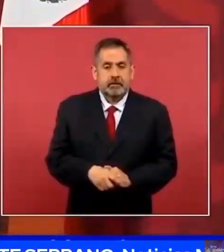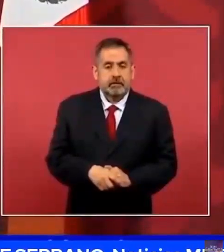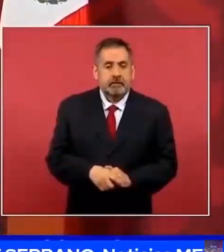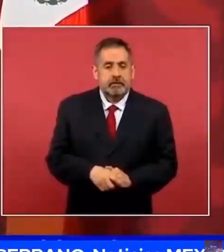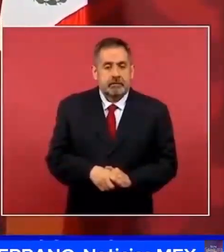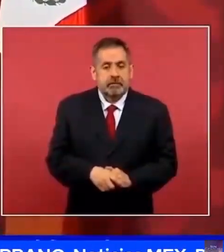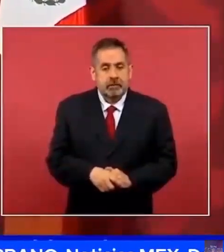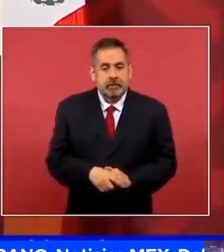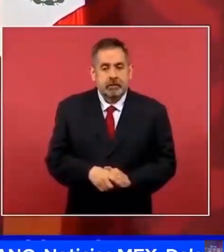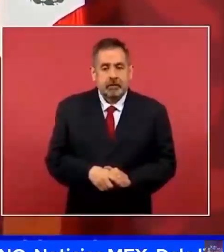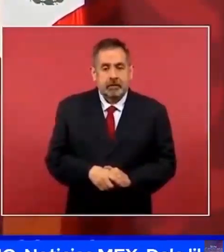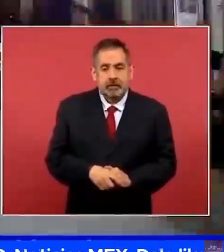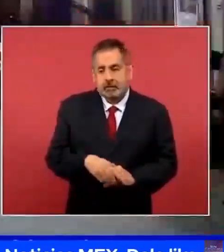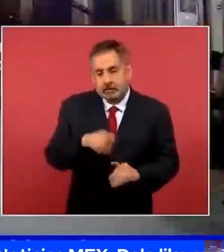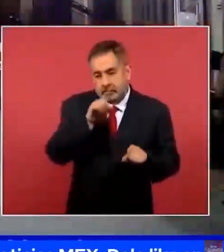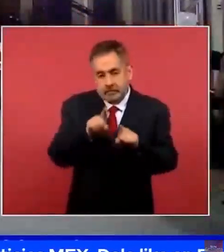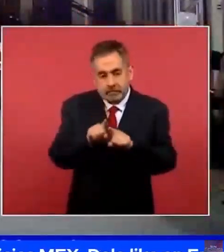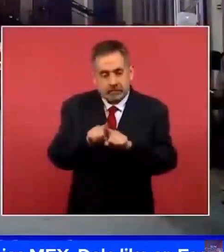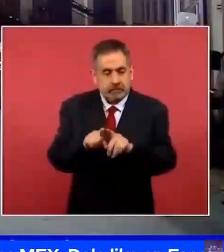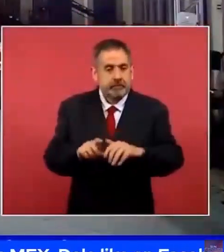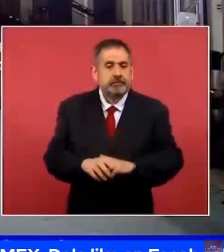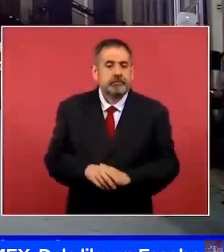Y también